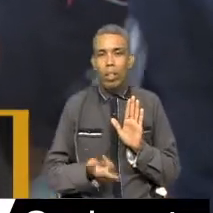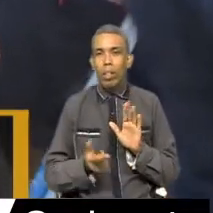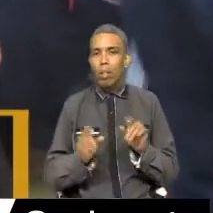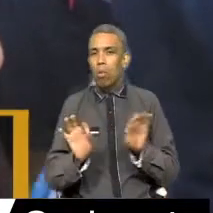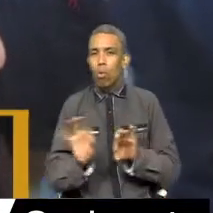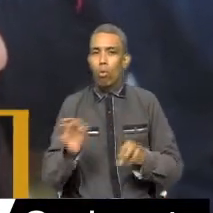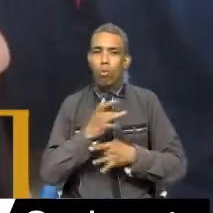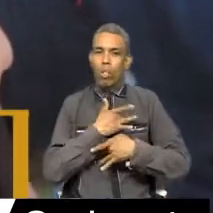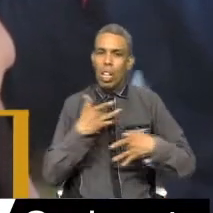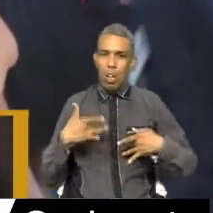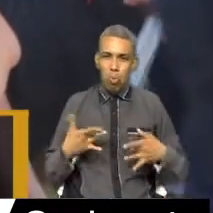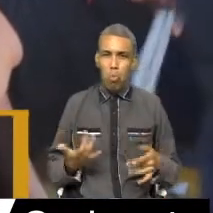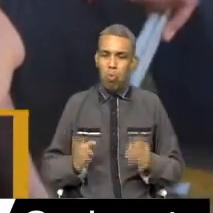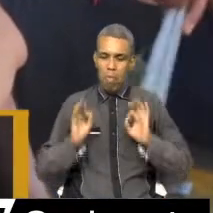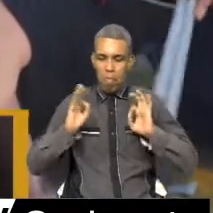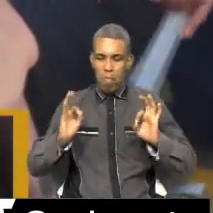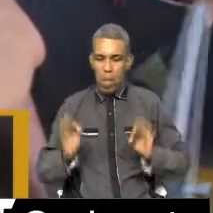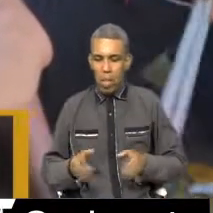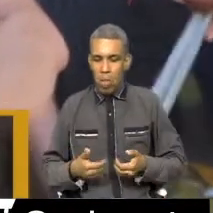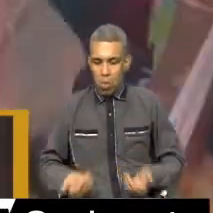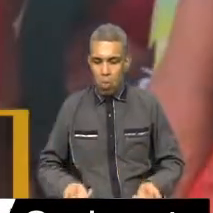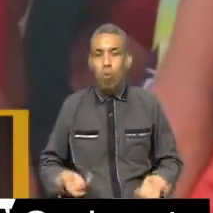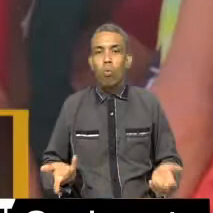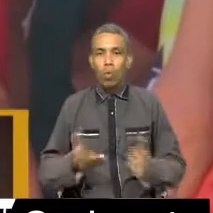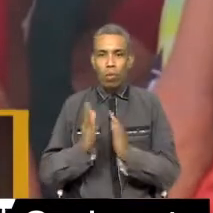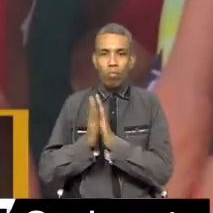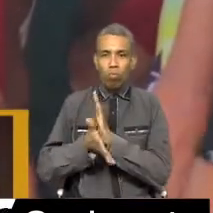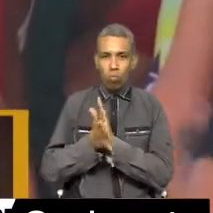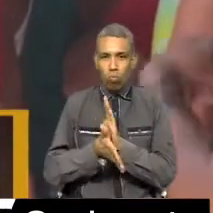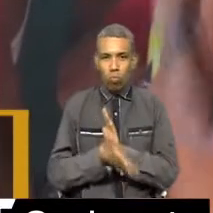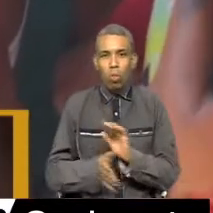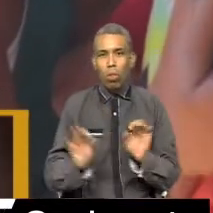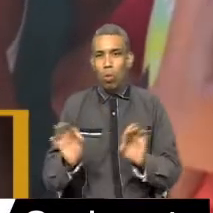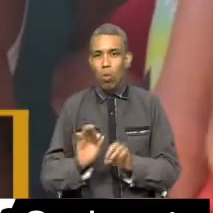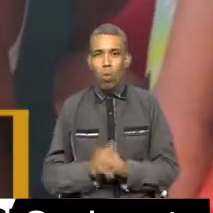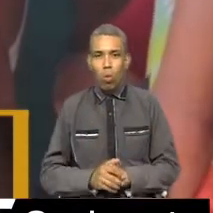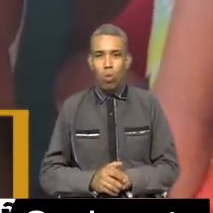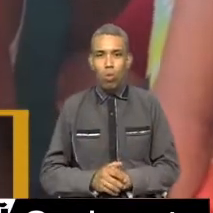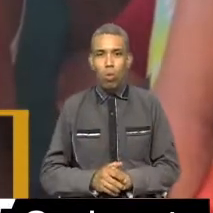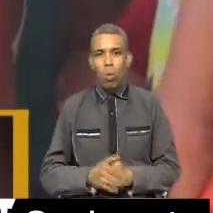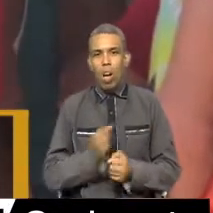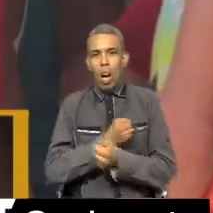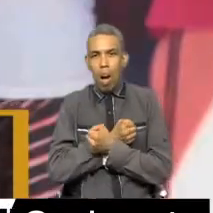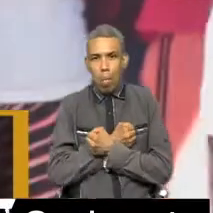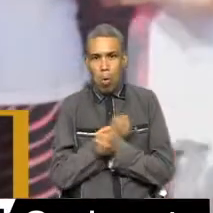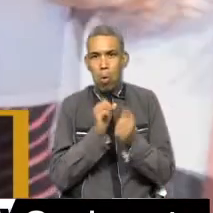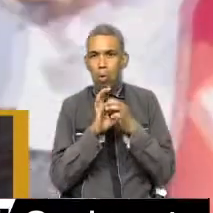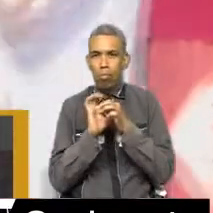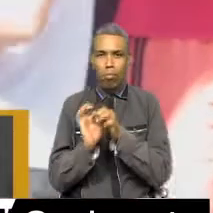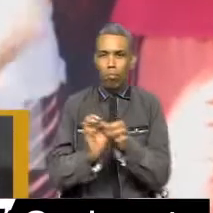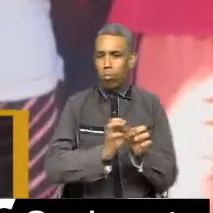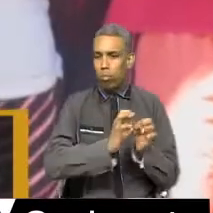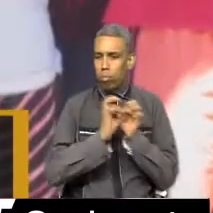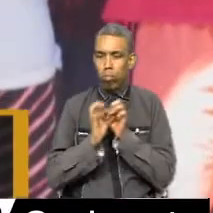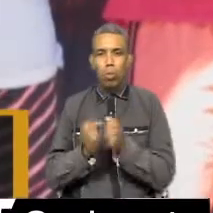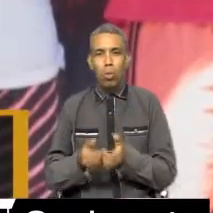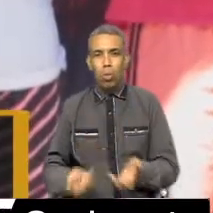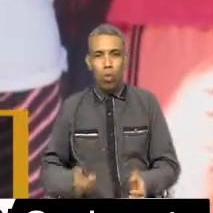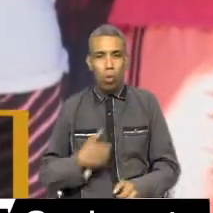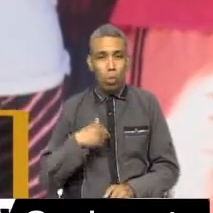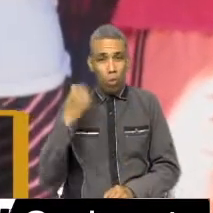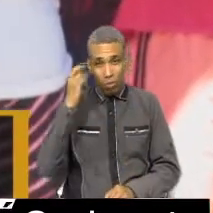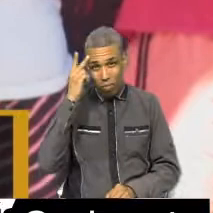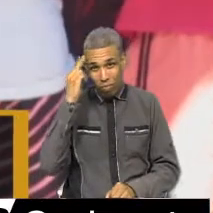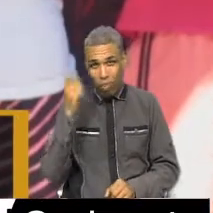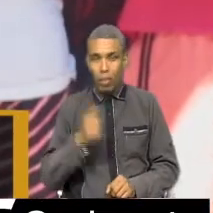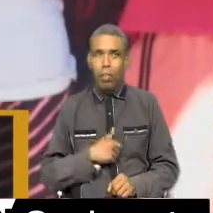de alimentación, de alojamiento, también tenemos un espacio para la paz, para el amor, para el sentido de la vida. Desde la parte psicológica, como personería,